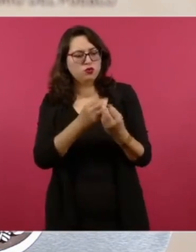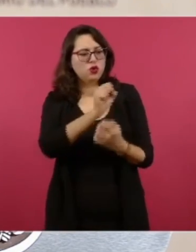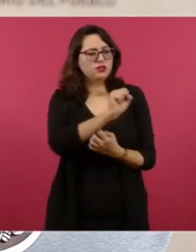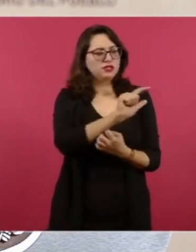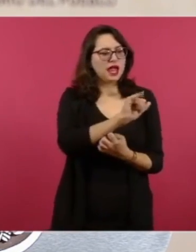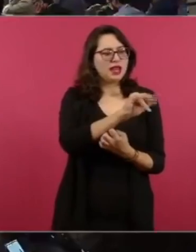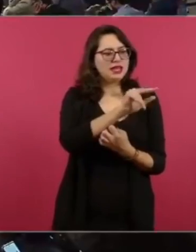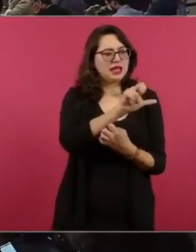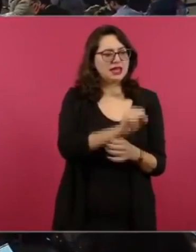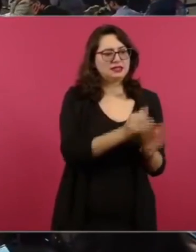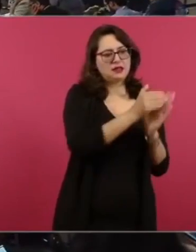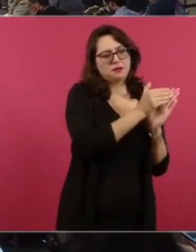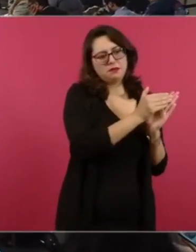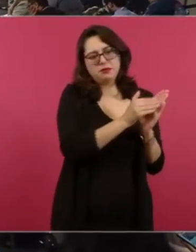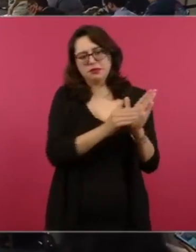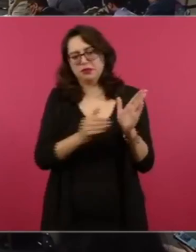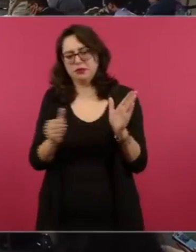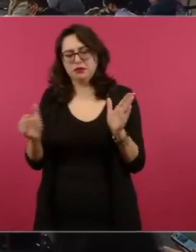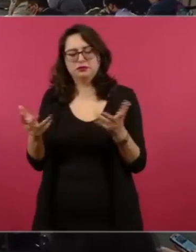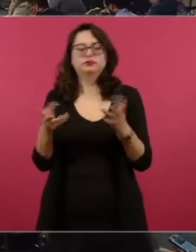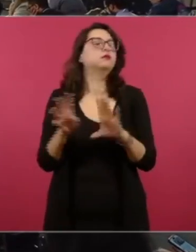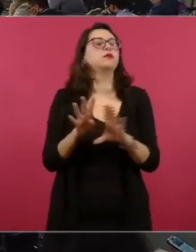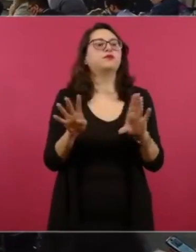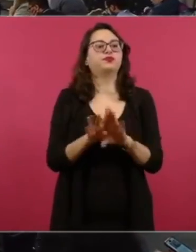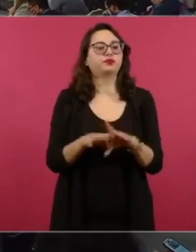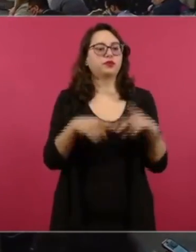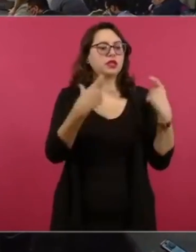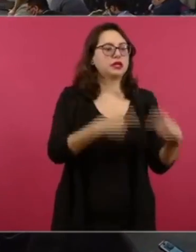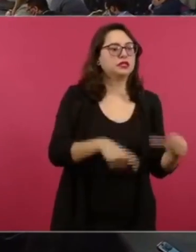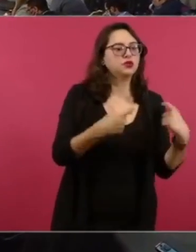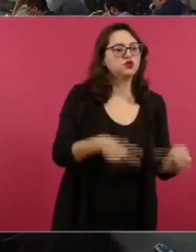desde que se mide desigualdad en México.